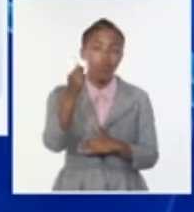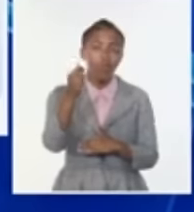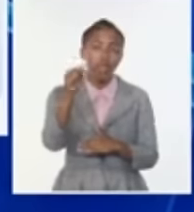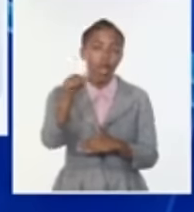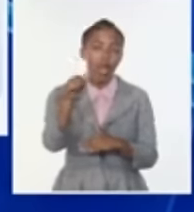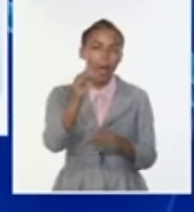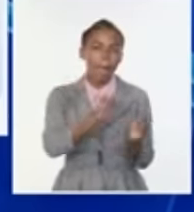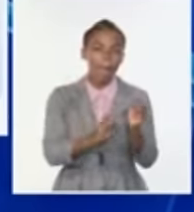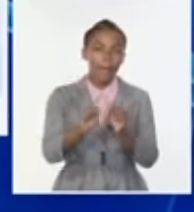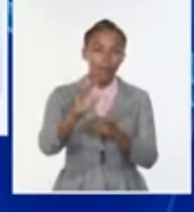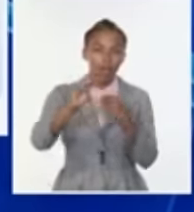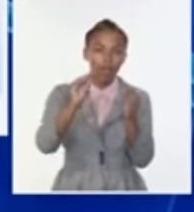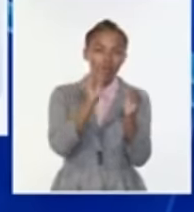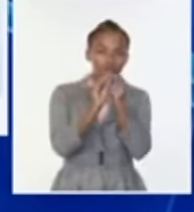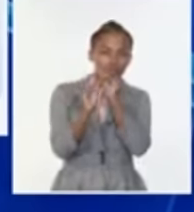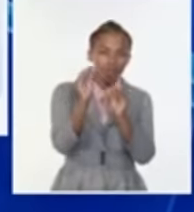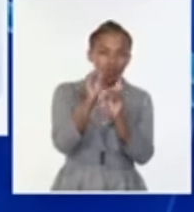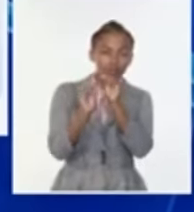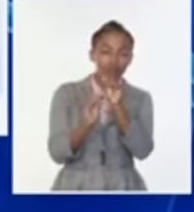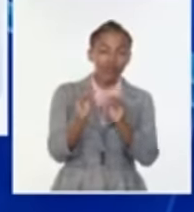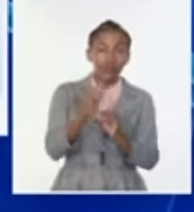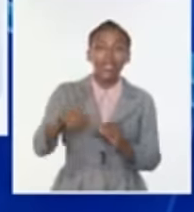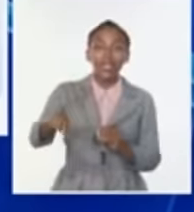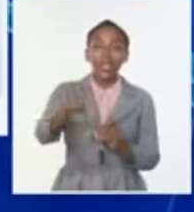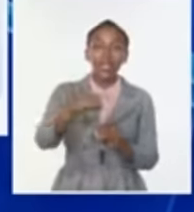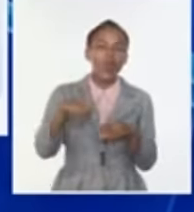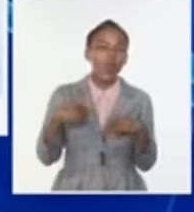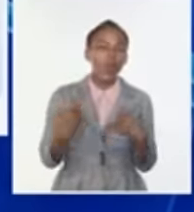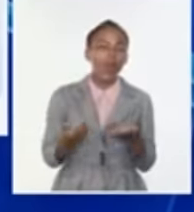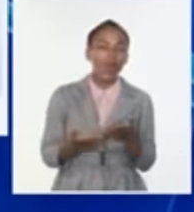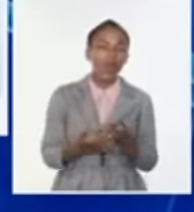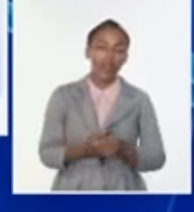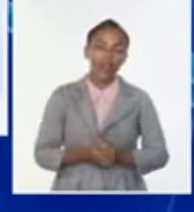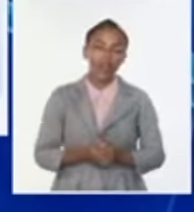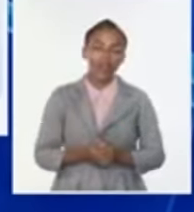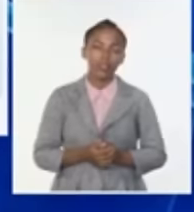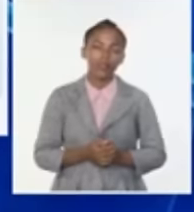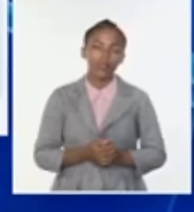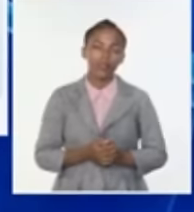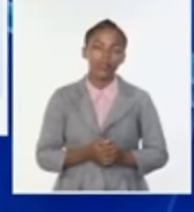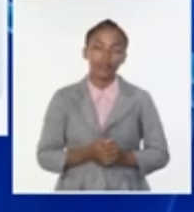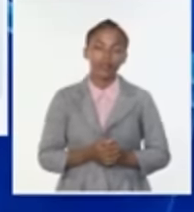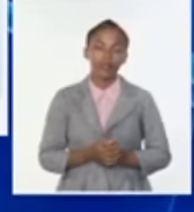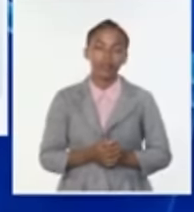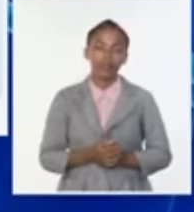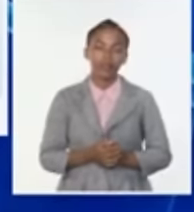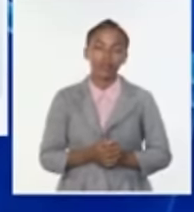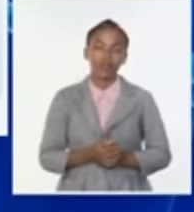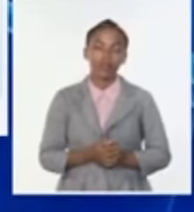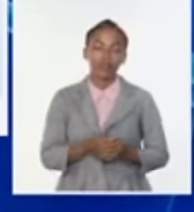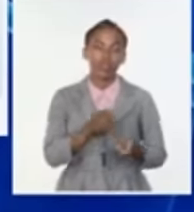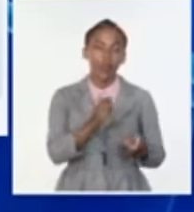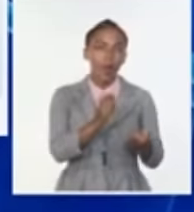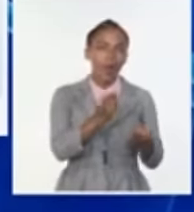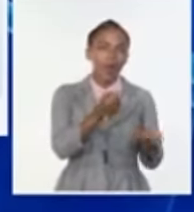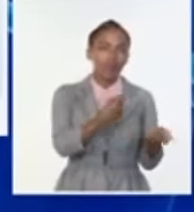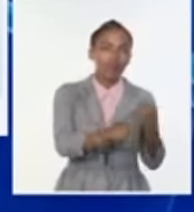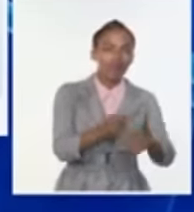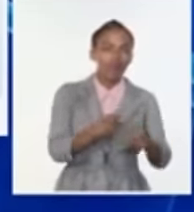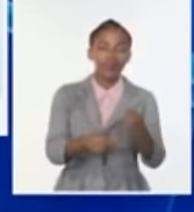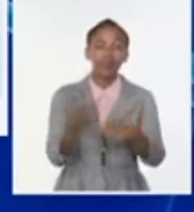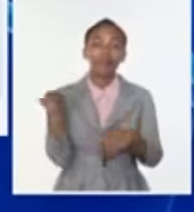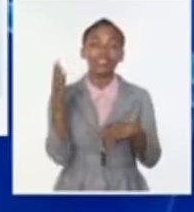principales modificaciones de ello está que todas las transacciones a lo interno de la